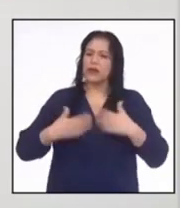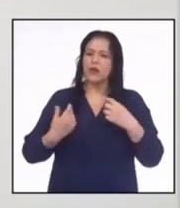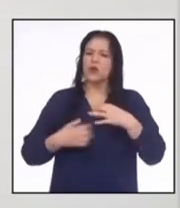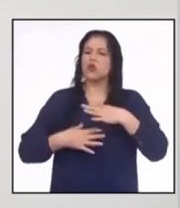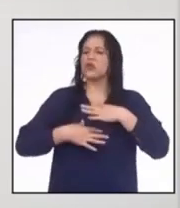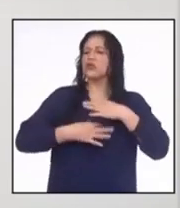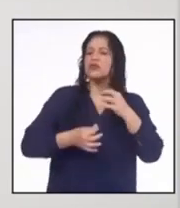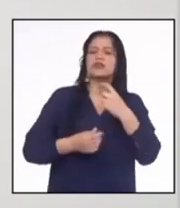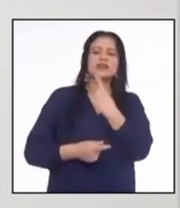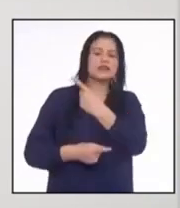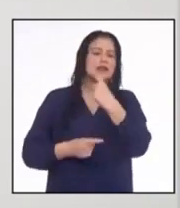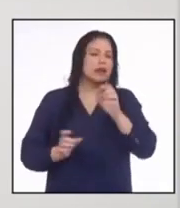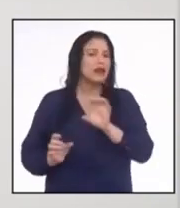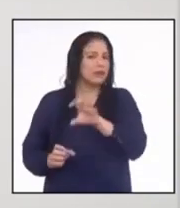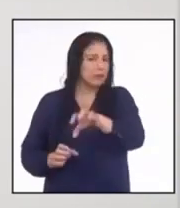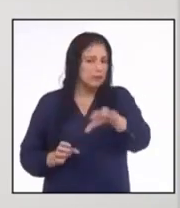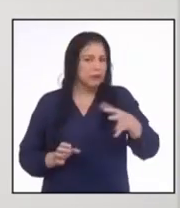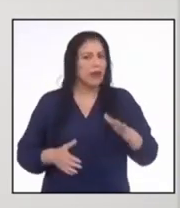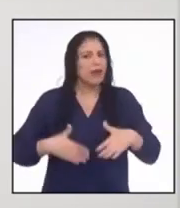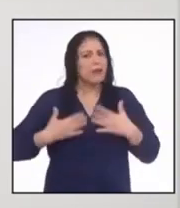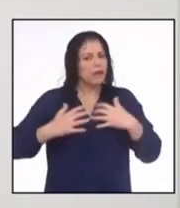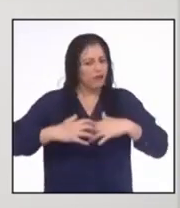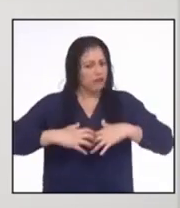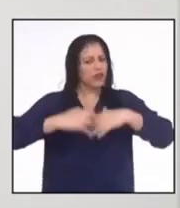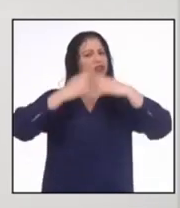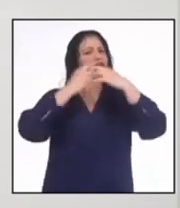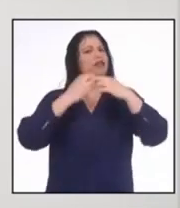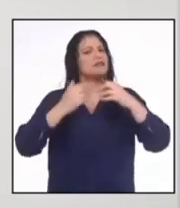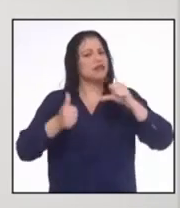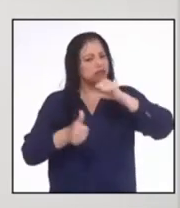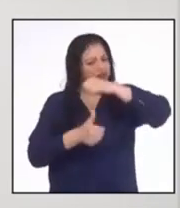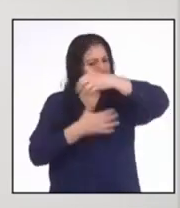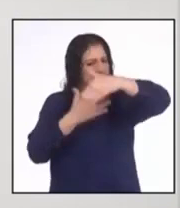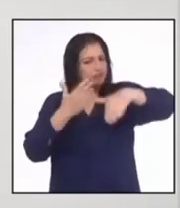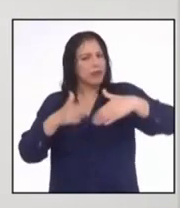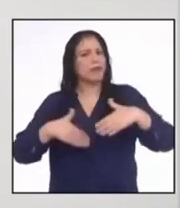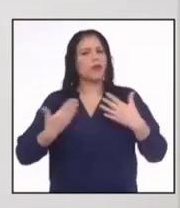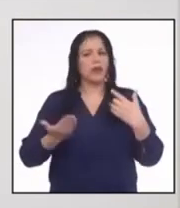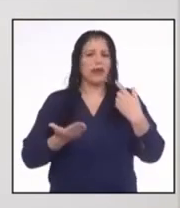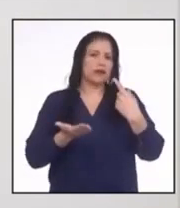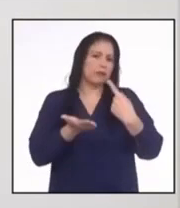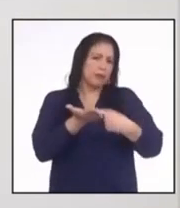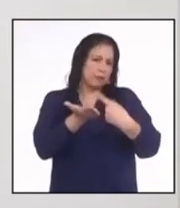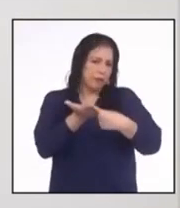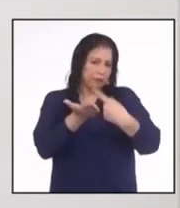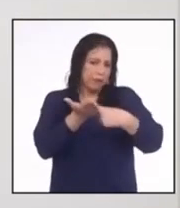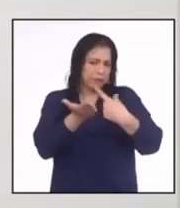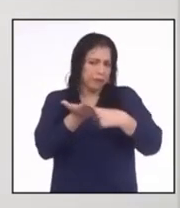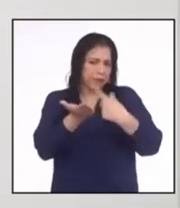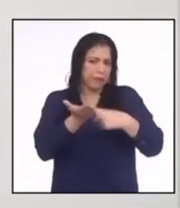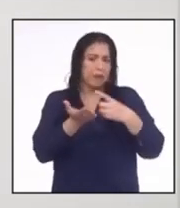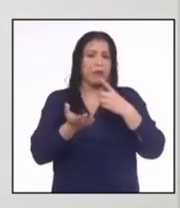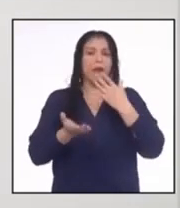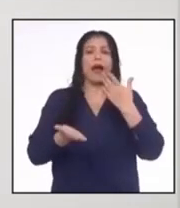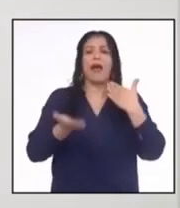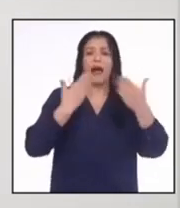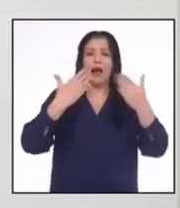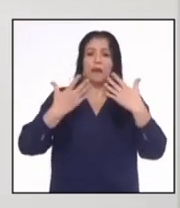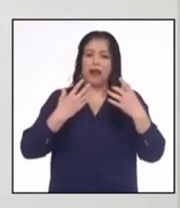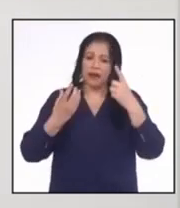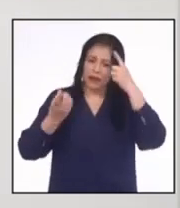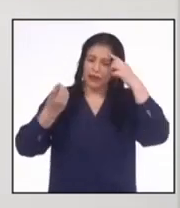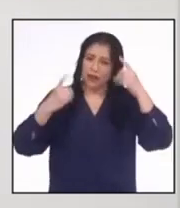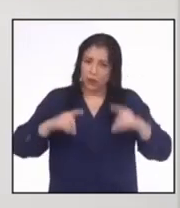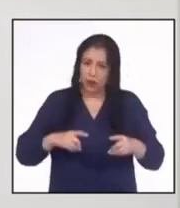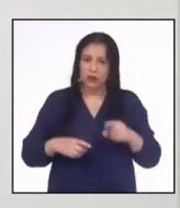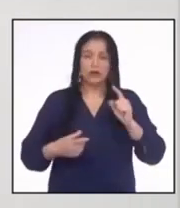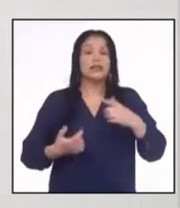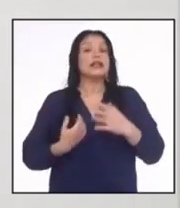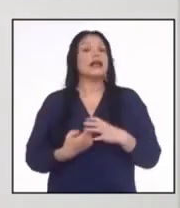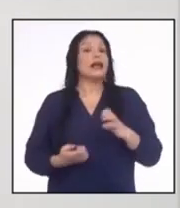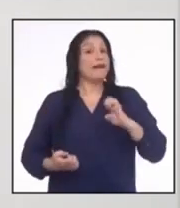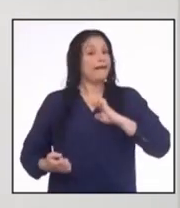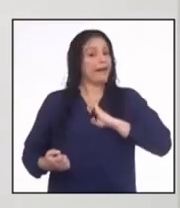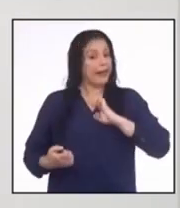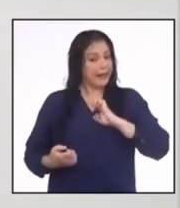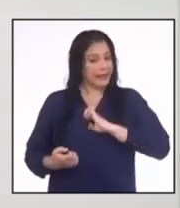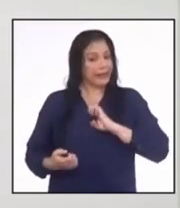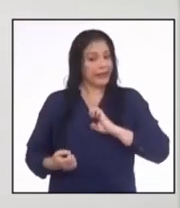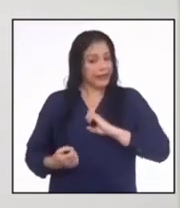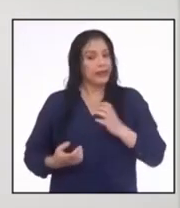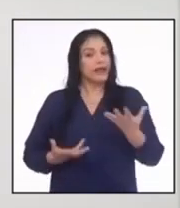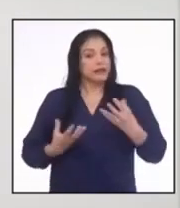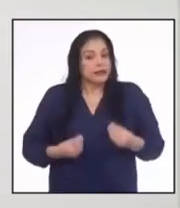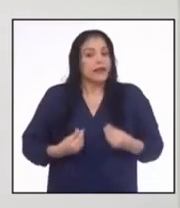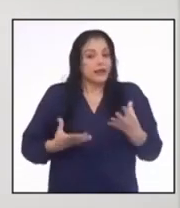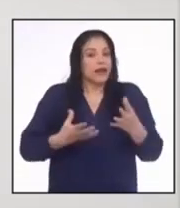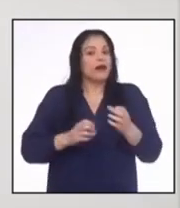las partes y fortalecer vínculos para dialogar y tomar acuerdos. La dimensión ética da los límites para concertar